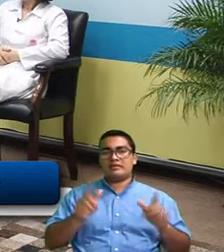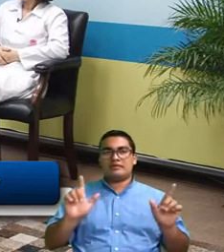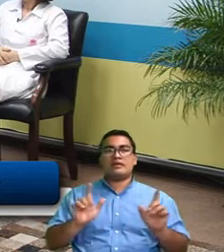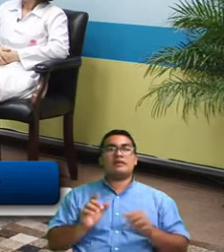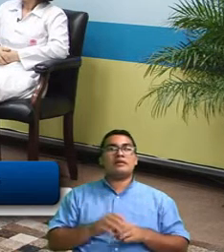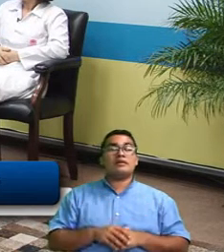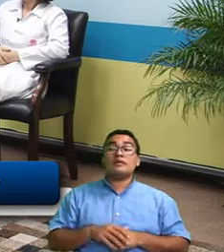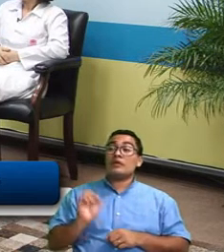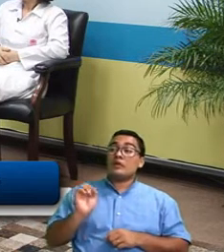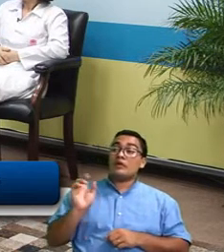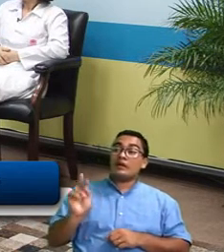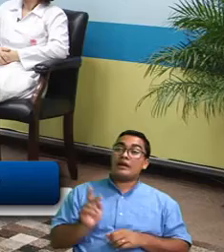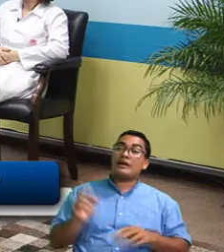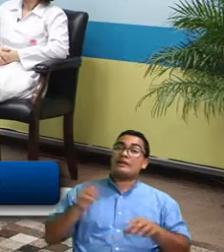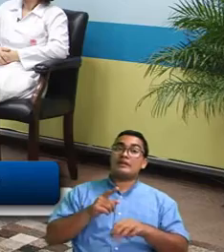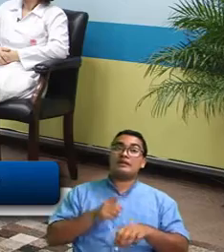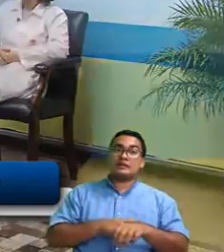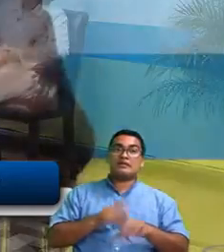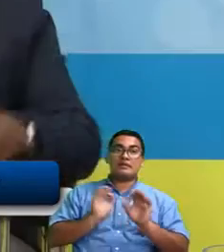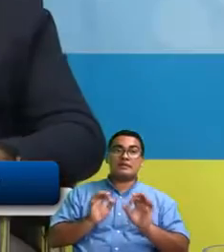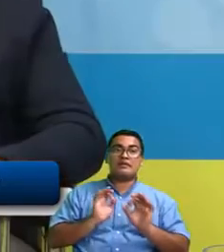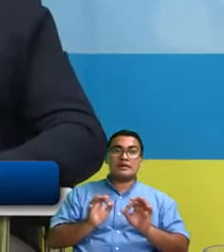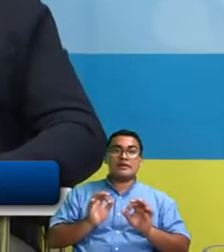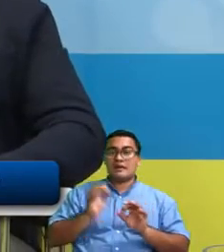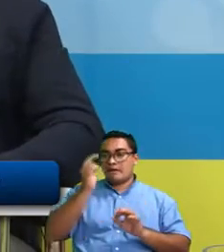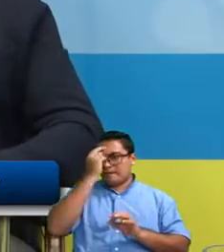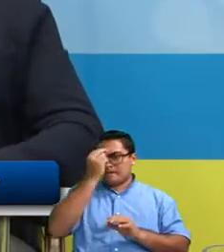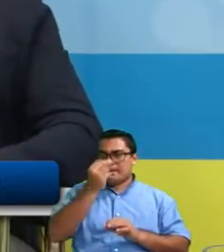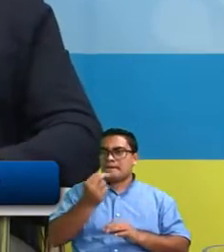doctora, está interesante el tema, pero antes que se me olvide la pregunta,